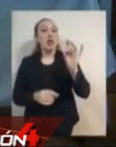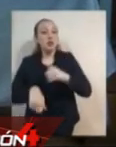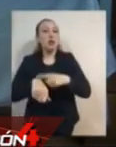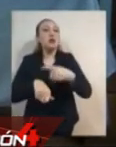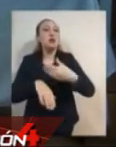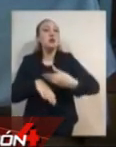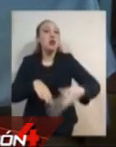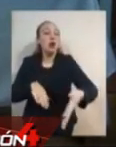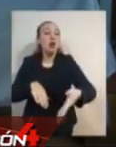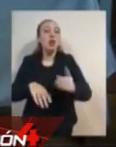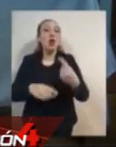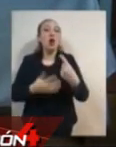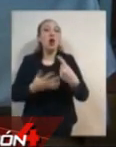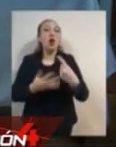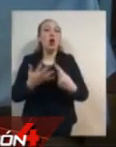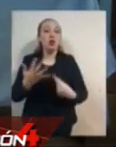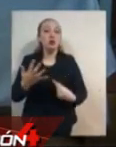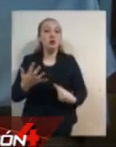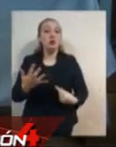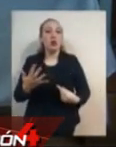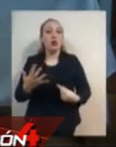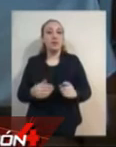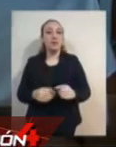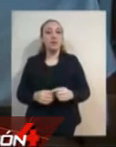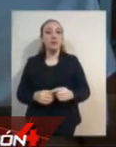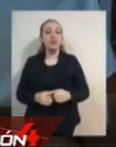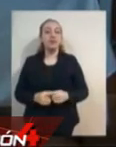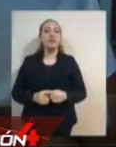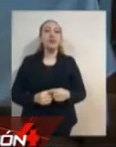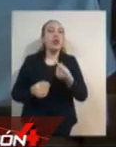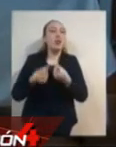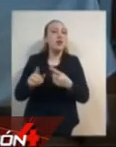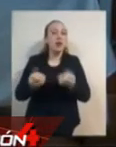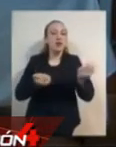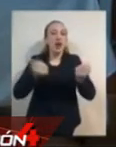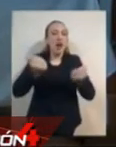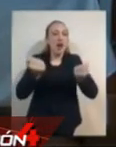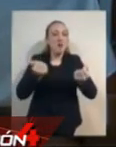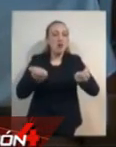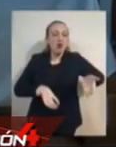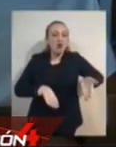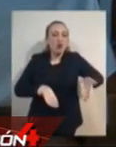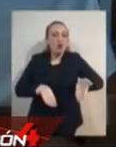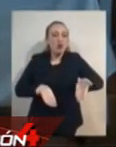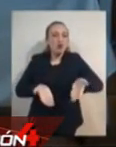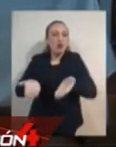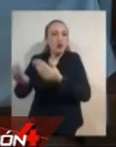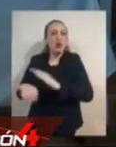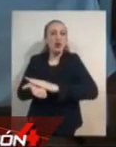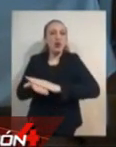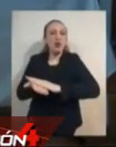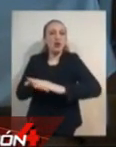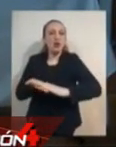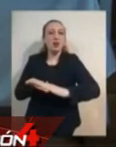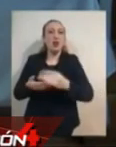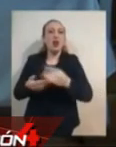este orden de cosas hemos ido, además, despejando caminos rurales, pero el avance es